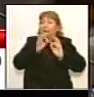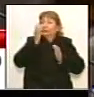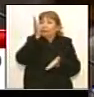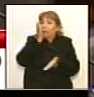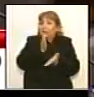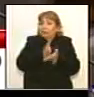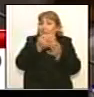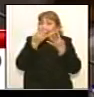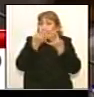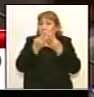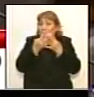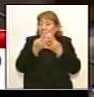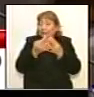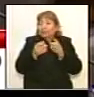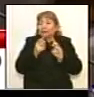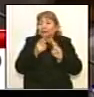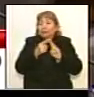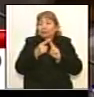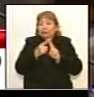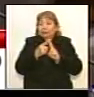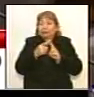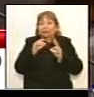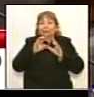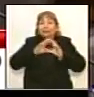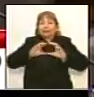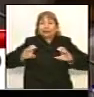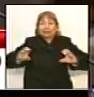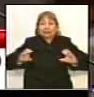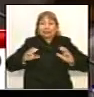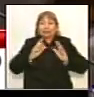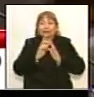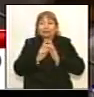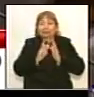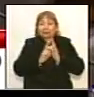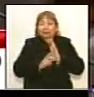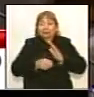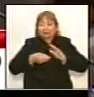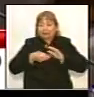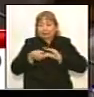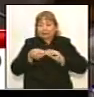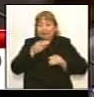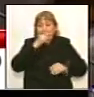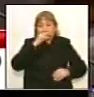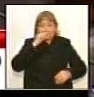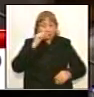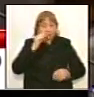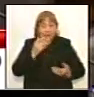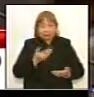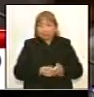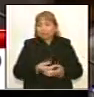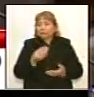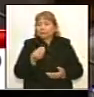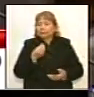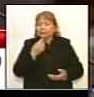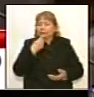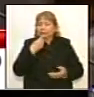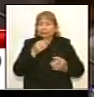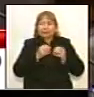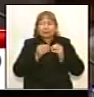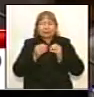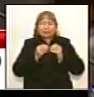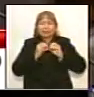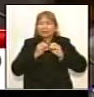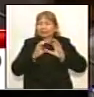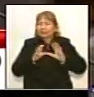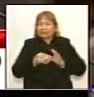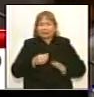penal y lo que puede ser dividido en la legislación de lavado de activos, presidente. ¿Por qué hay que aclararlo con